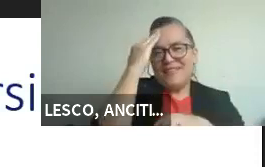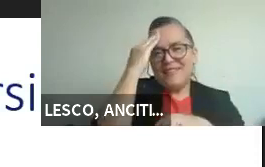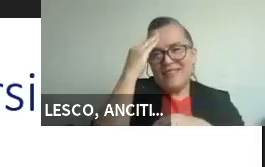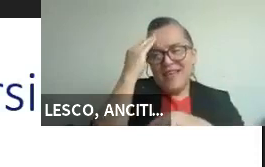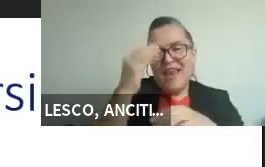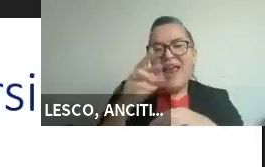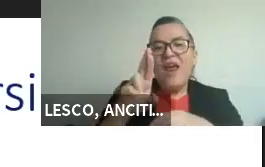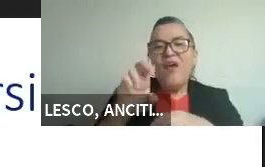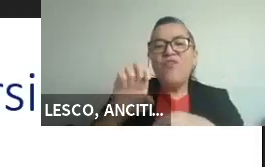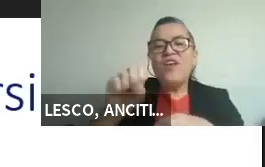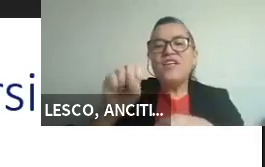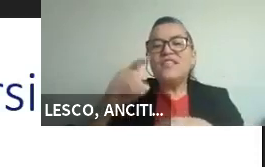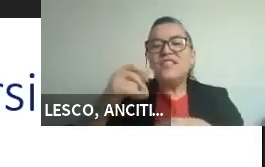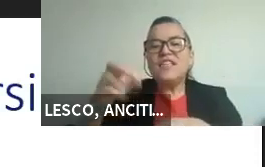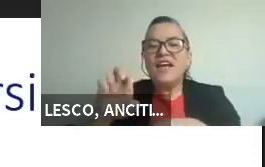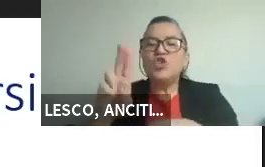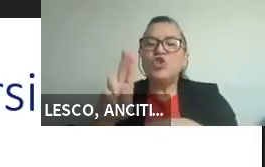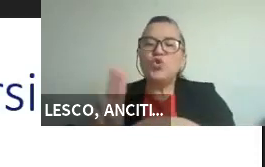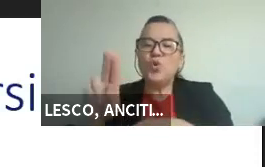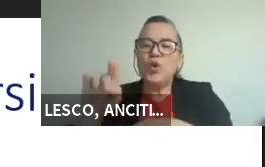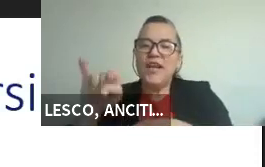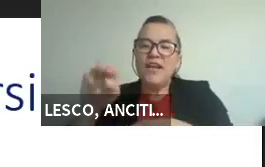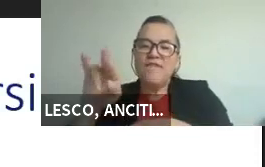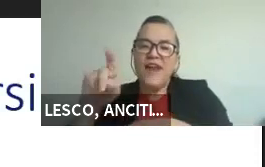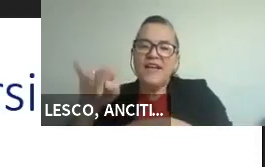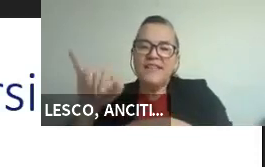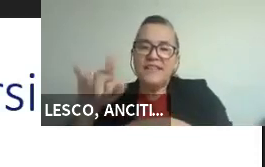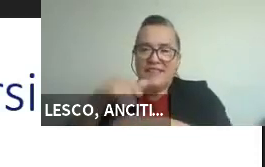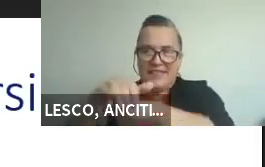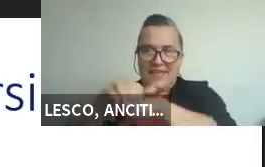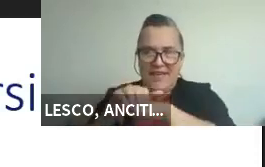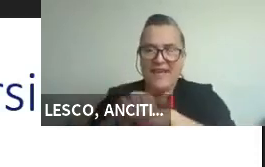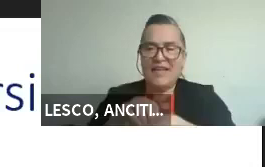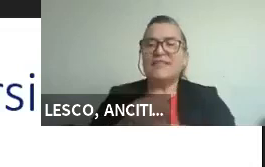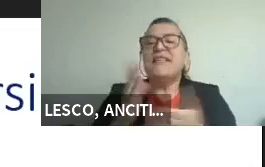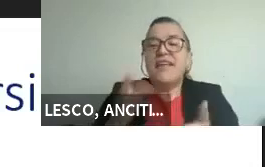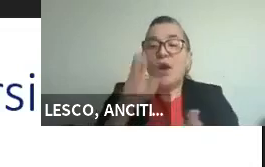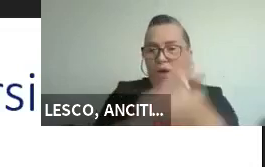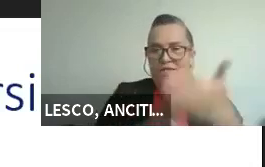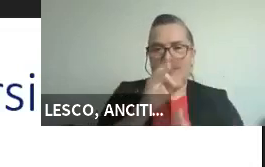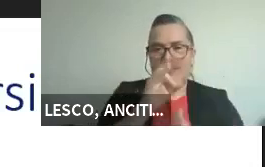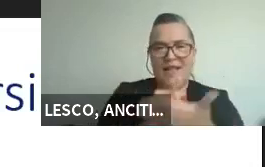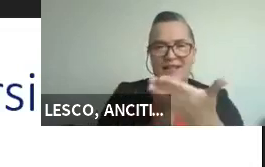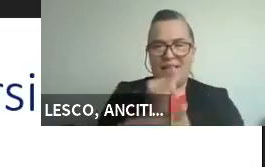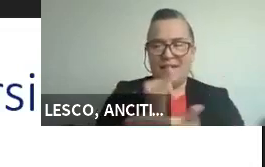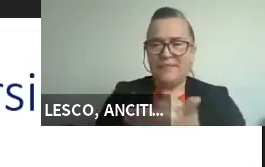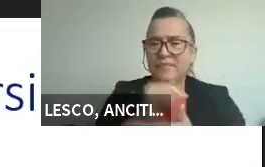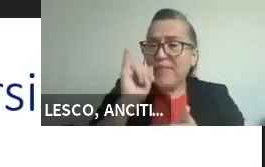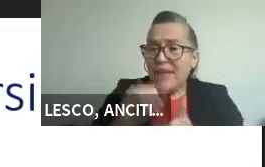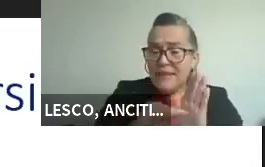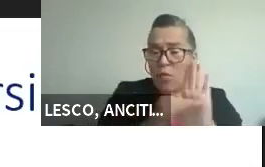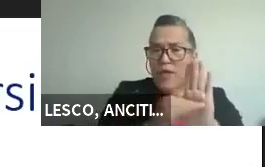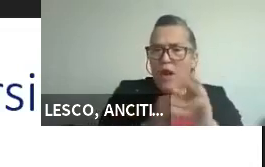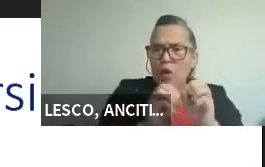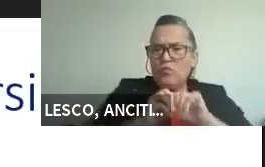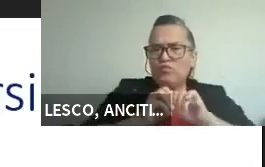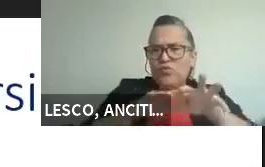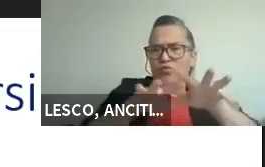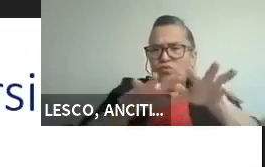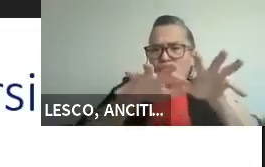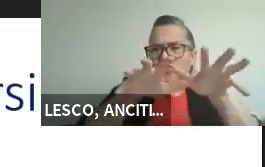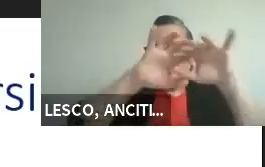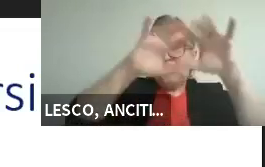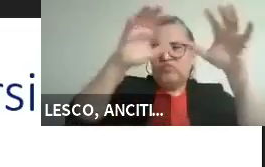university verde la universidad de investigación este concepto y este modelo se extendieron rápidamente por todo el mundo